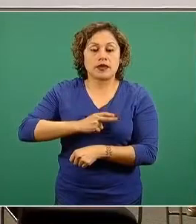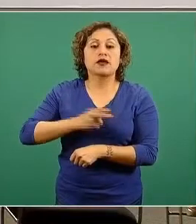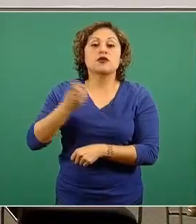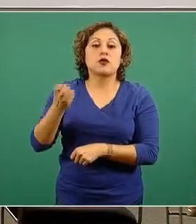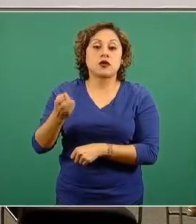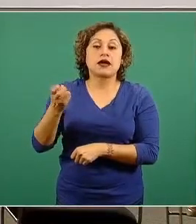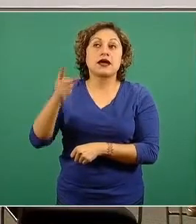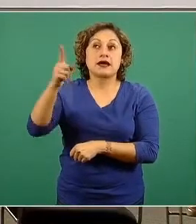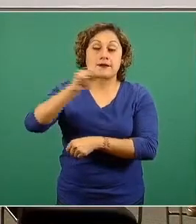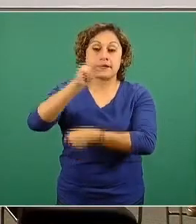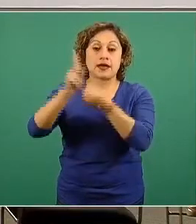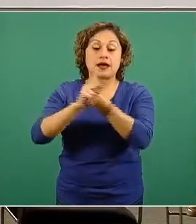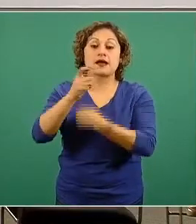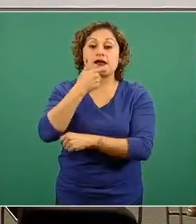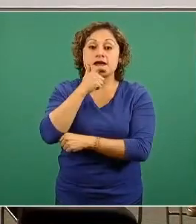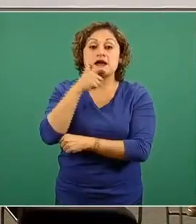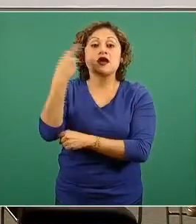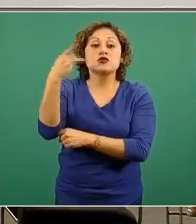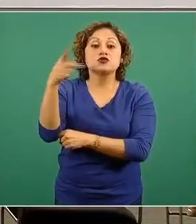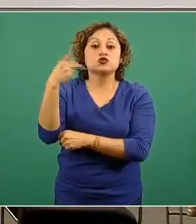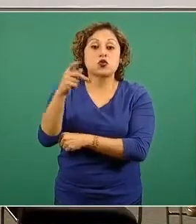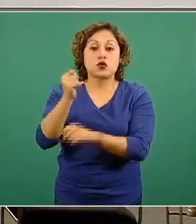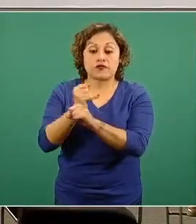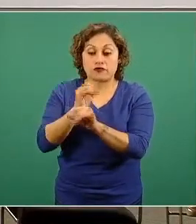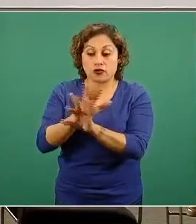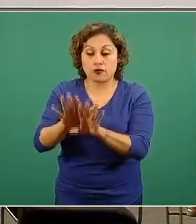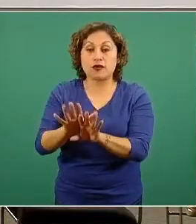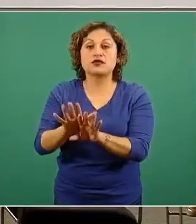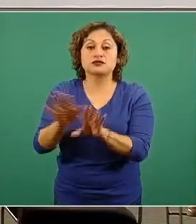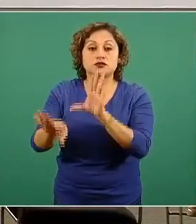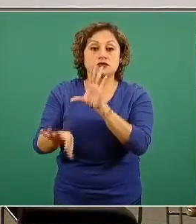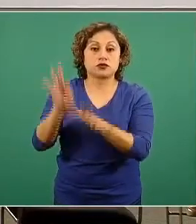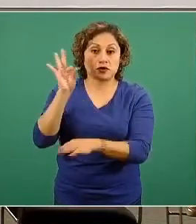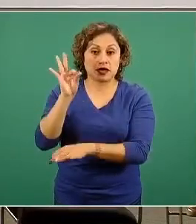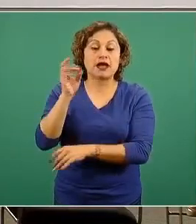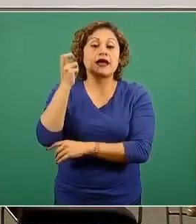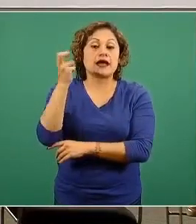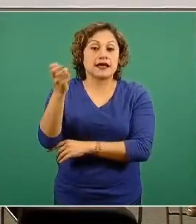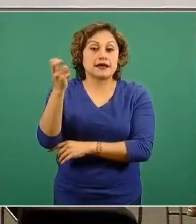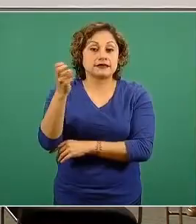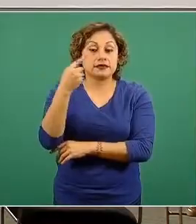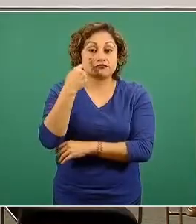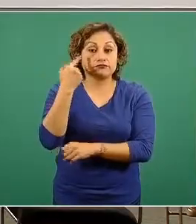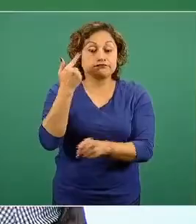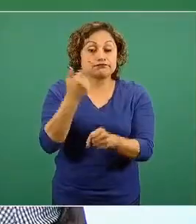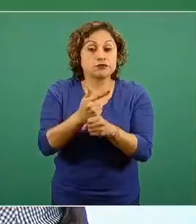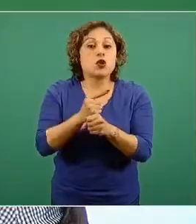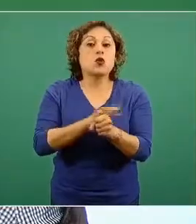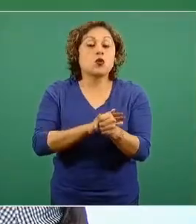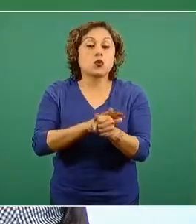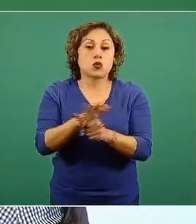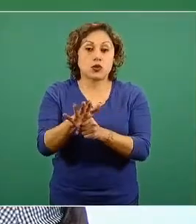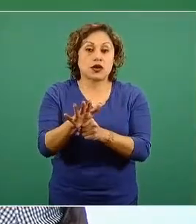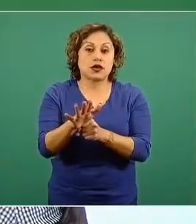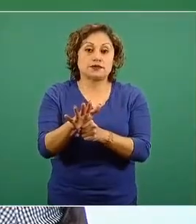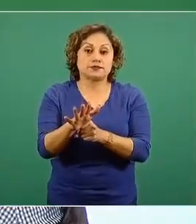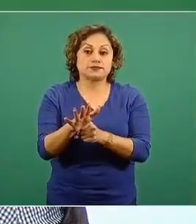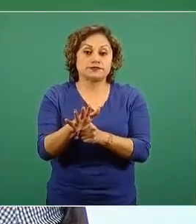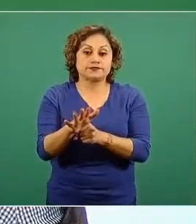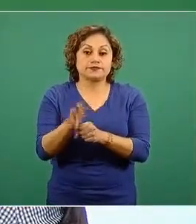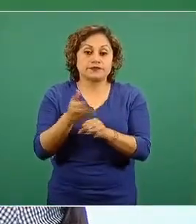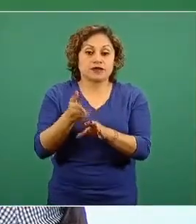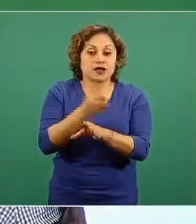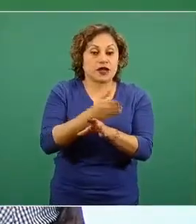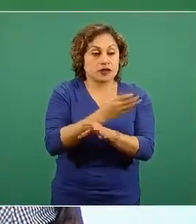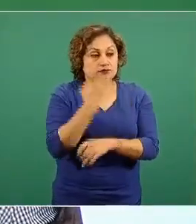internacional en este momento, la búsqueda como tal se enfocó precisamente para tratar de identificarla en muestras previas. Como